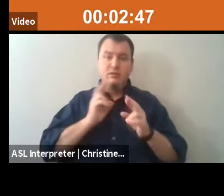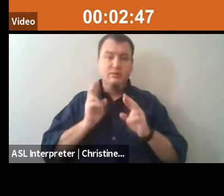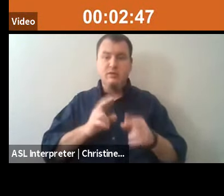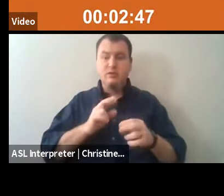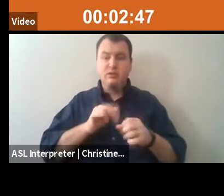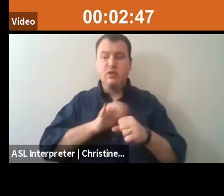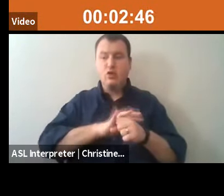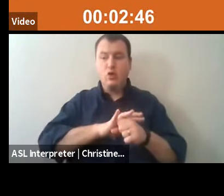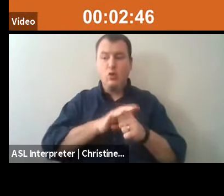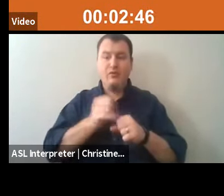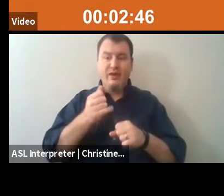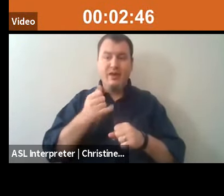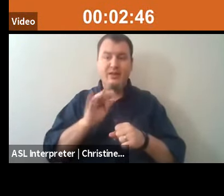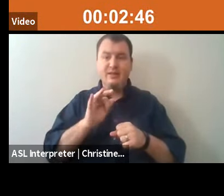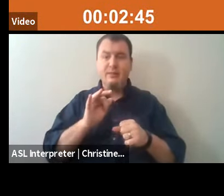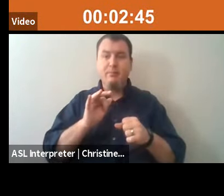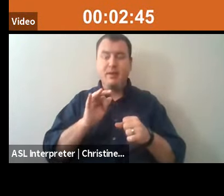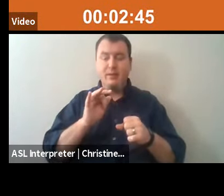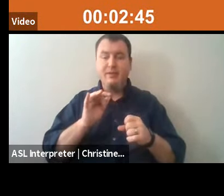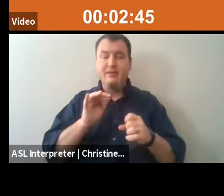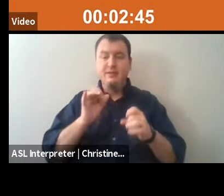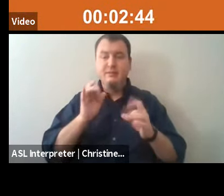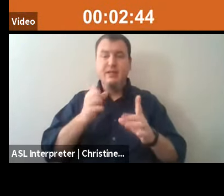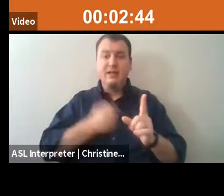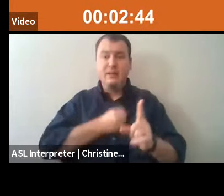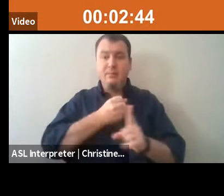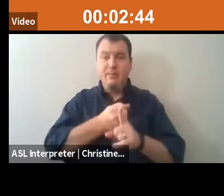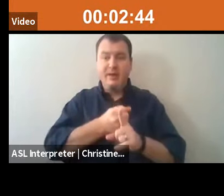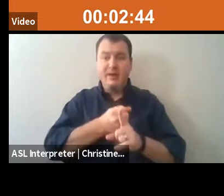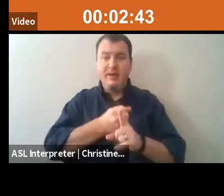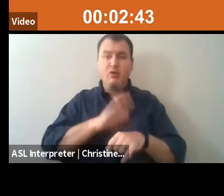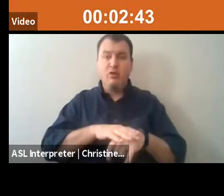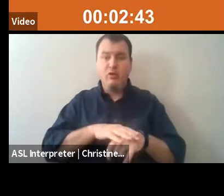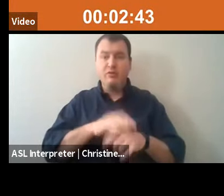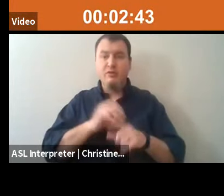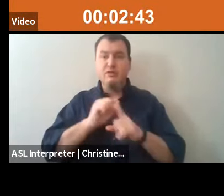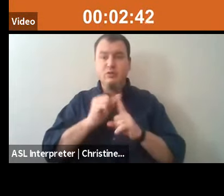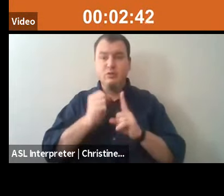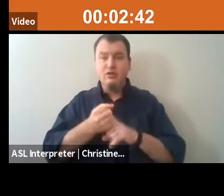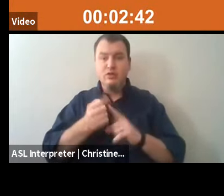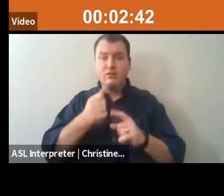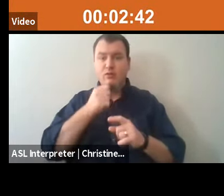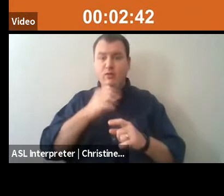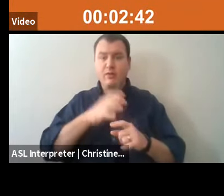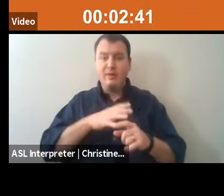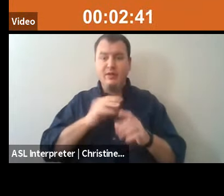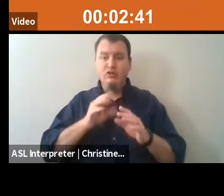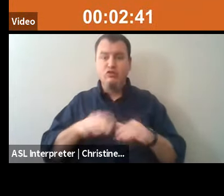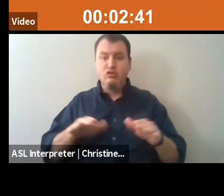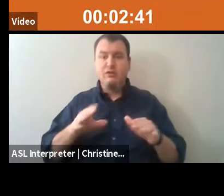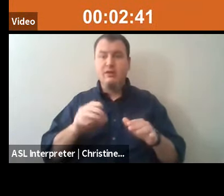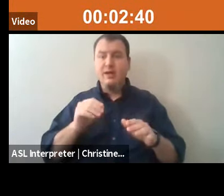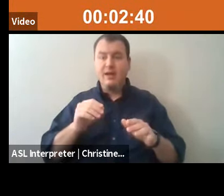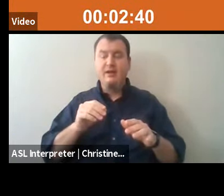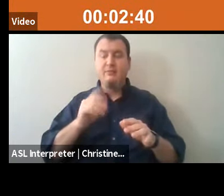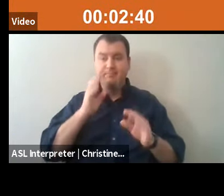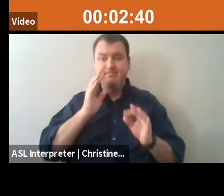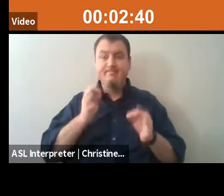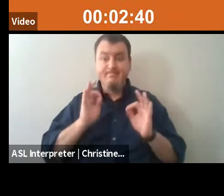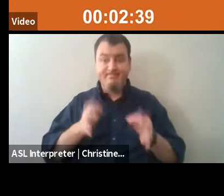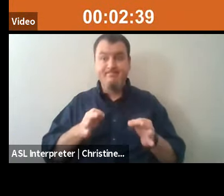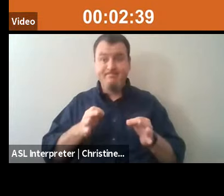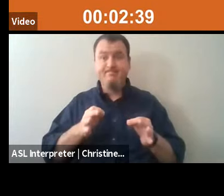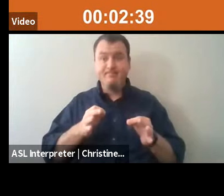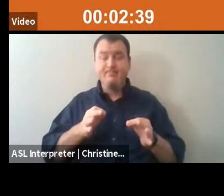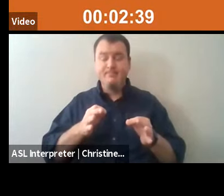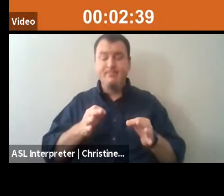efecto directo en la situación de las mujeres y las niñas, y en concreto estas han sido las que